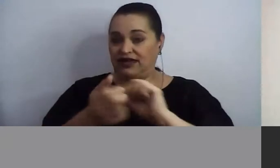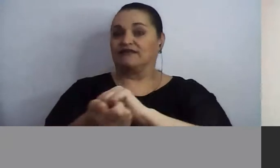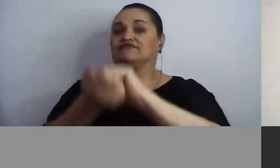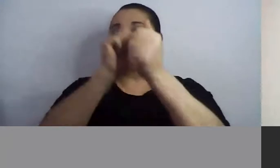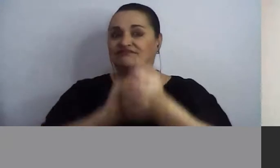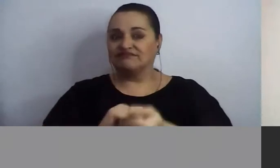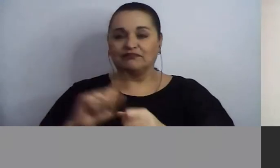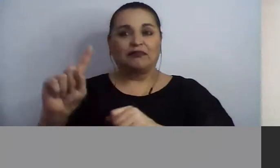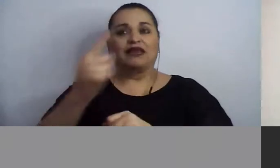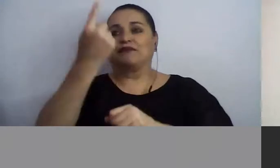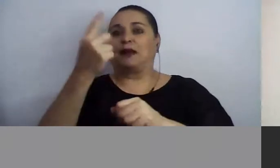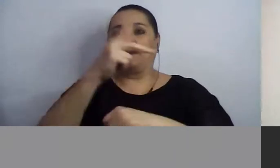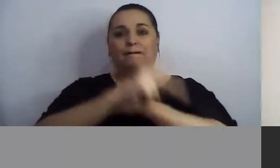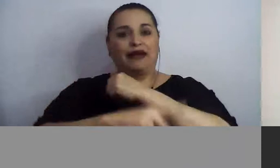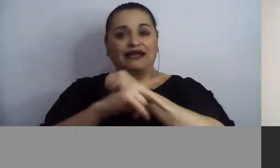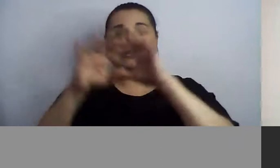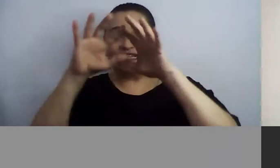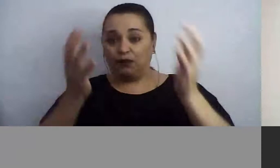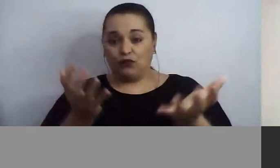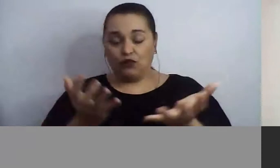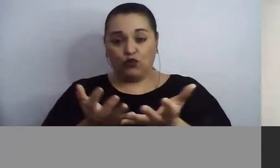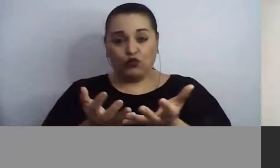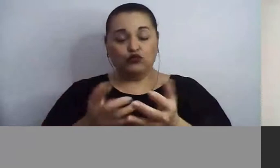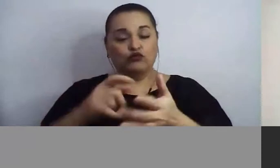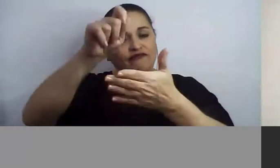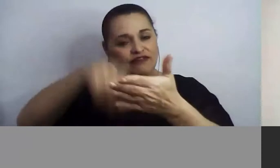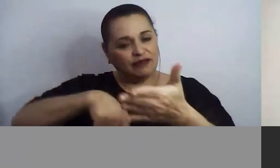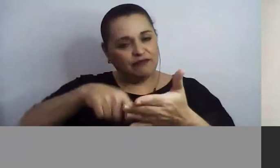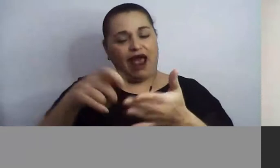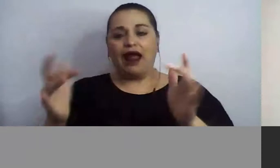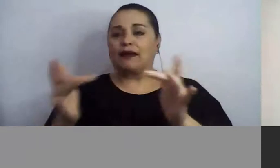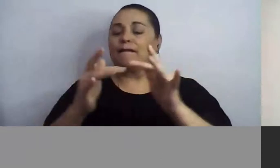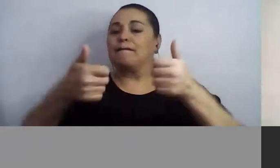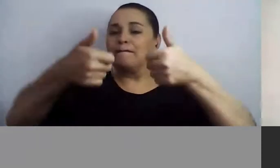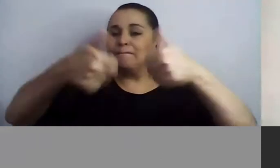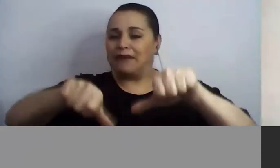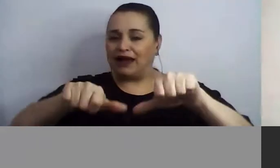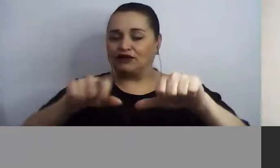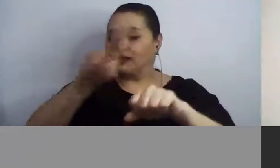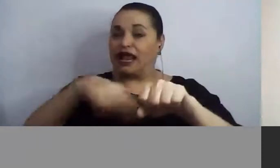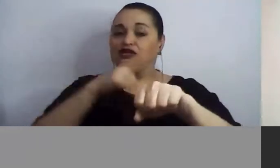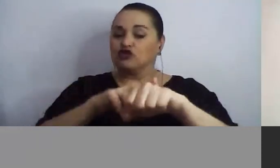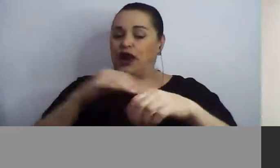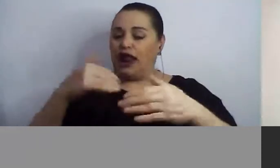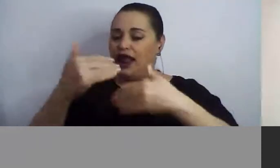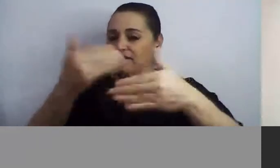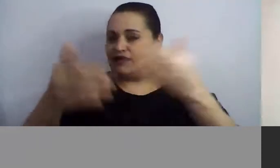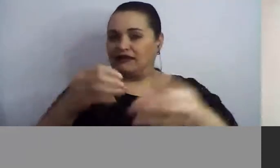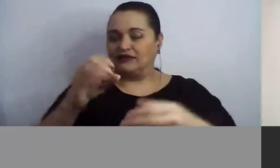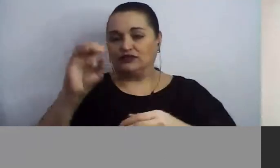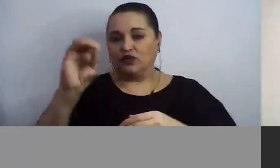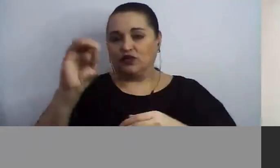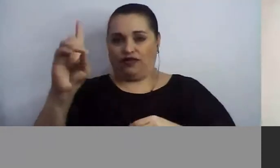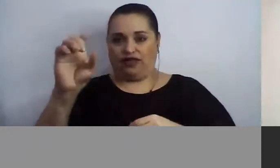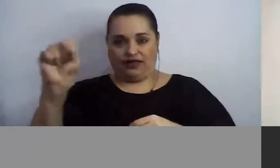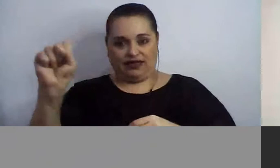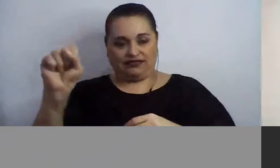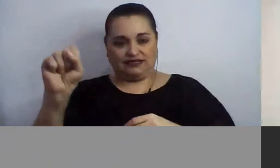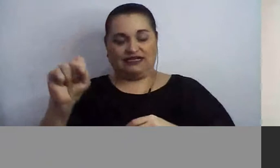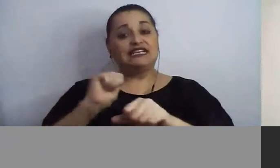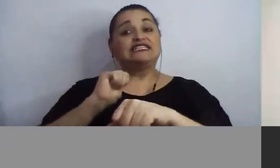en el primer país del mundo en firmar un pacto nacional para el avance de los ODS y